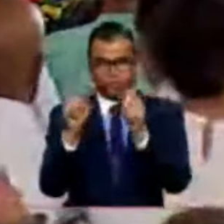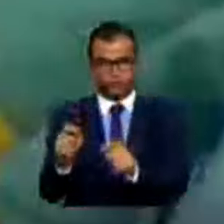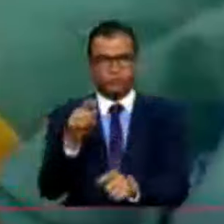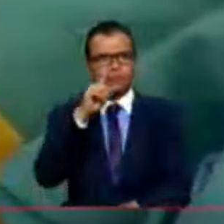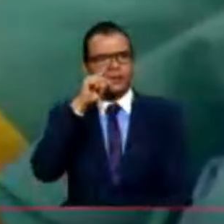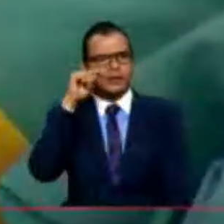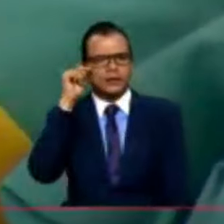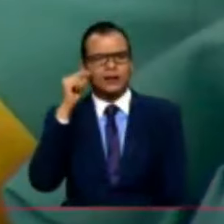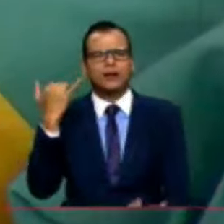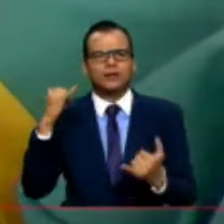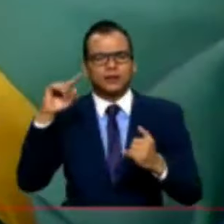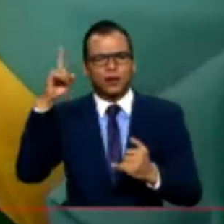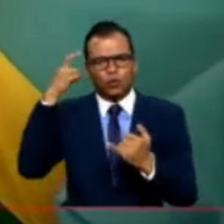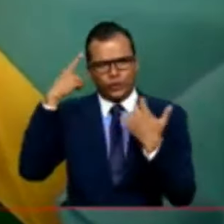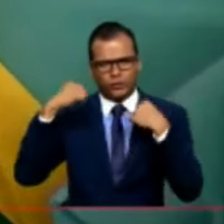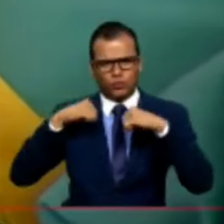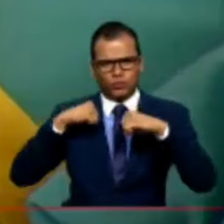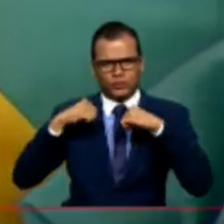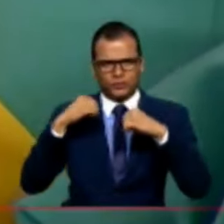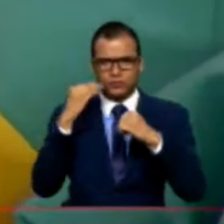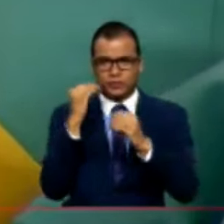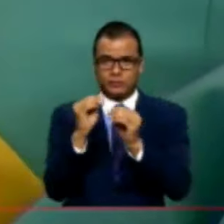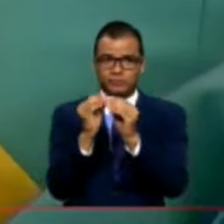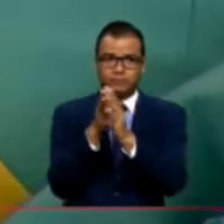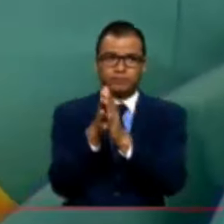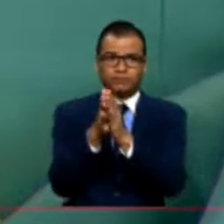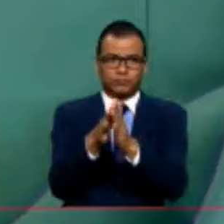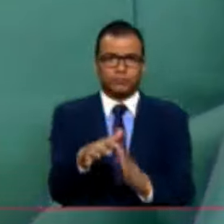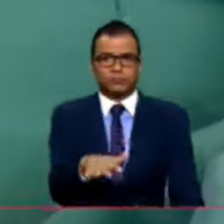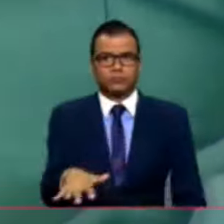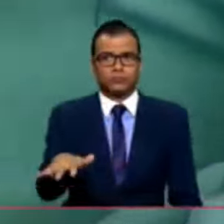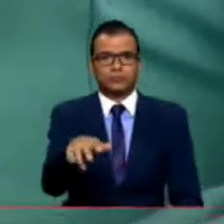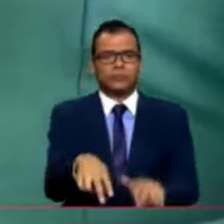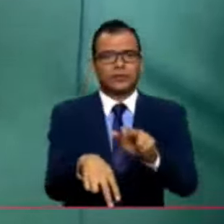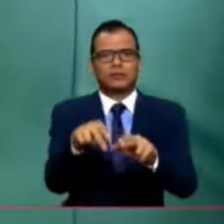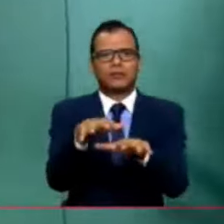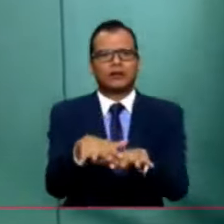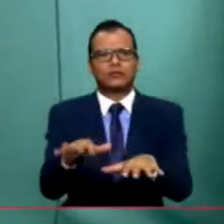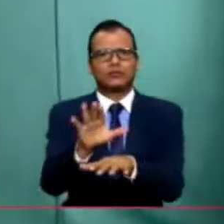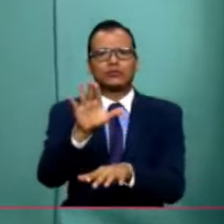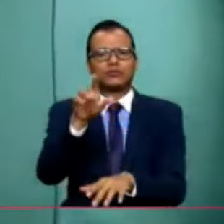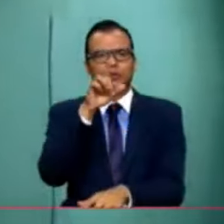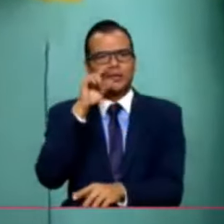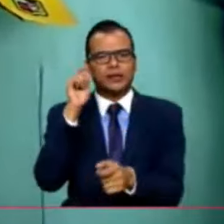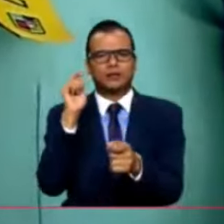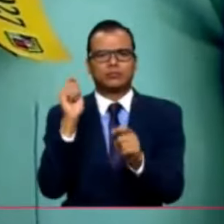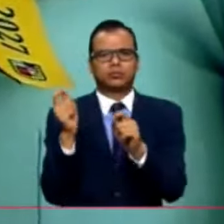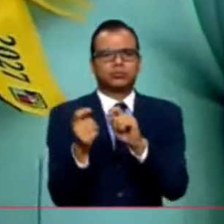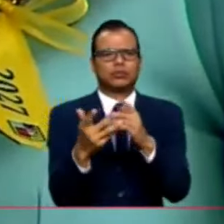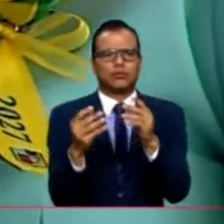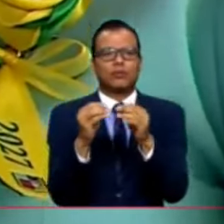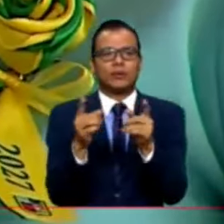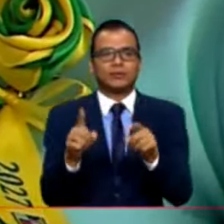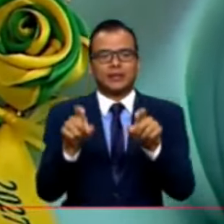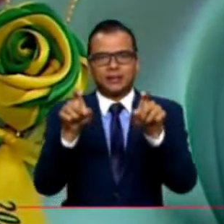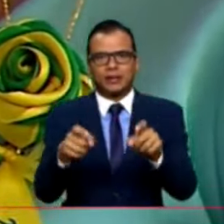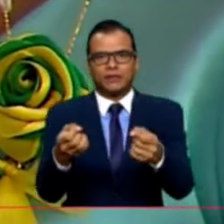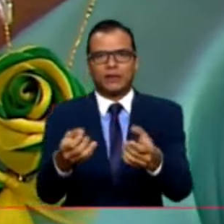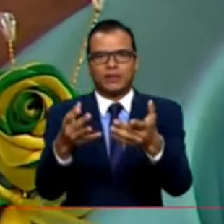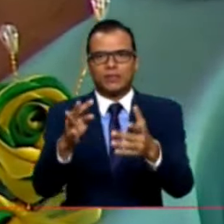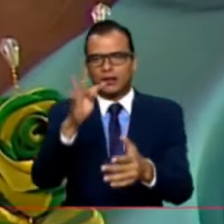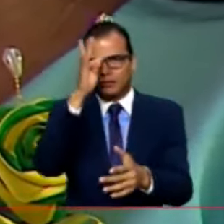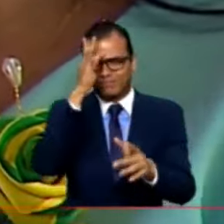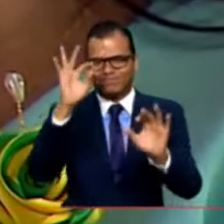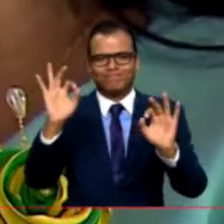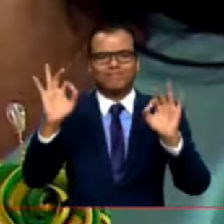Candelaria. La mandataria habló sobre la transformación en infraestructura para el municipio y la necesidad de un hospital digno para